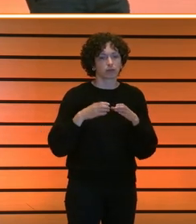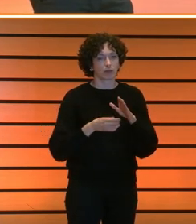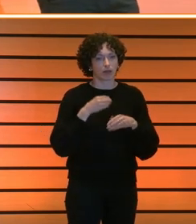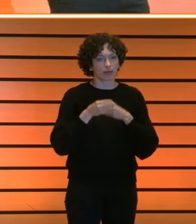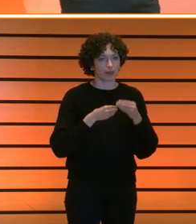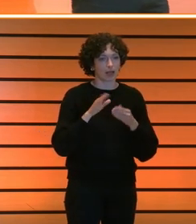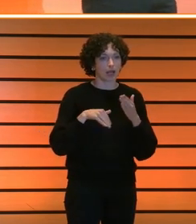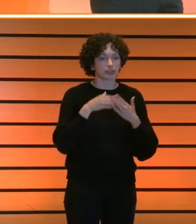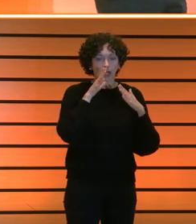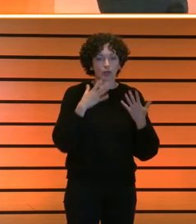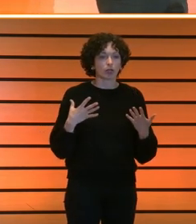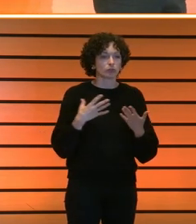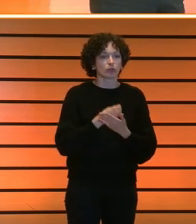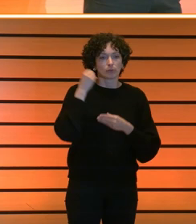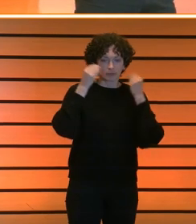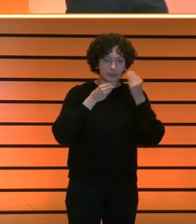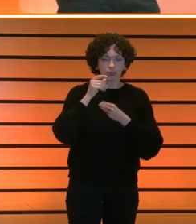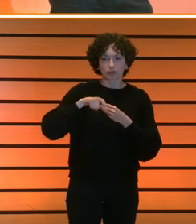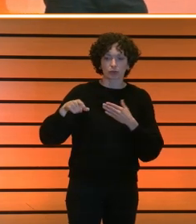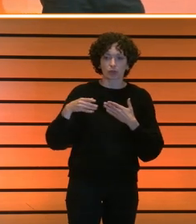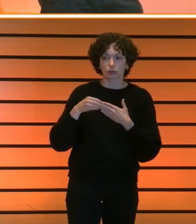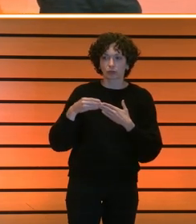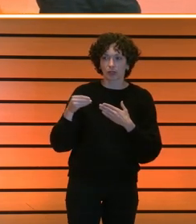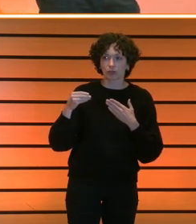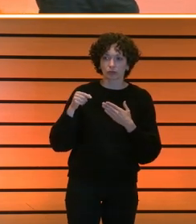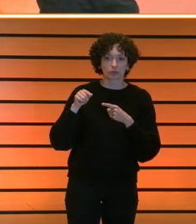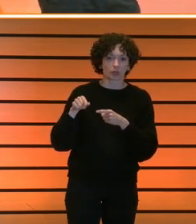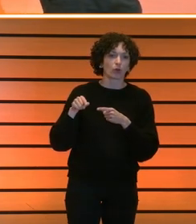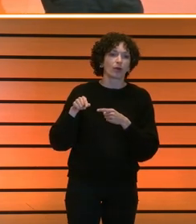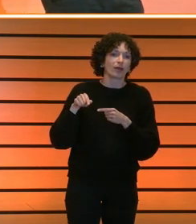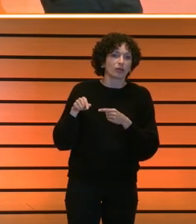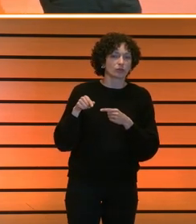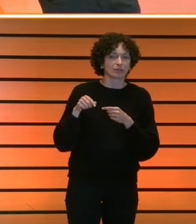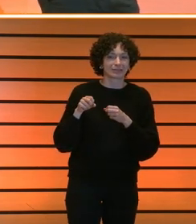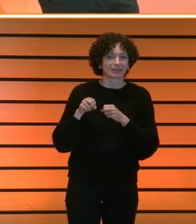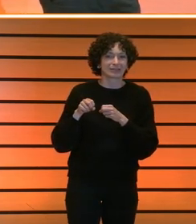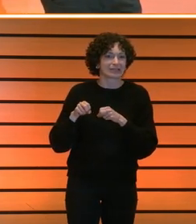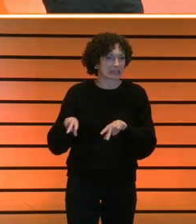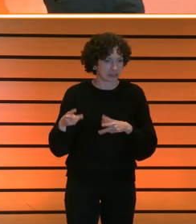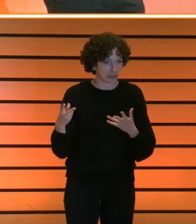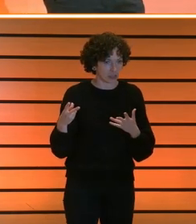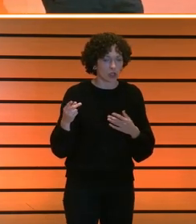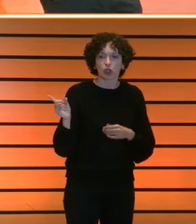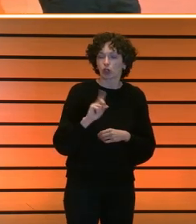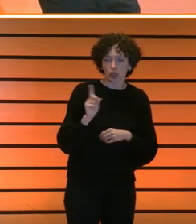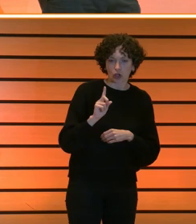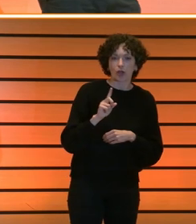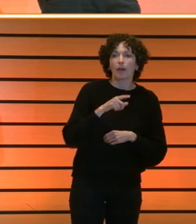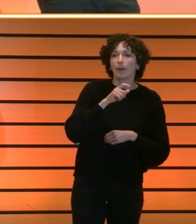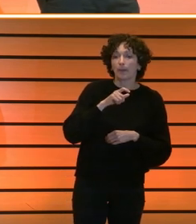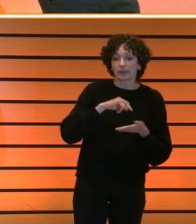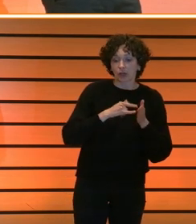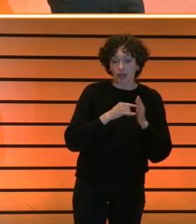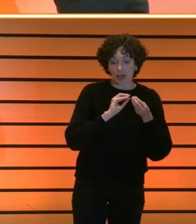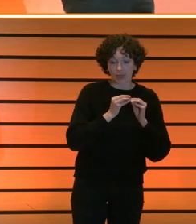se hacía todo pensando los usuarios Sin ellos es un disparate toda la tecnología hay que hacerla con el propio usuario nosotros aquí